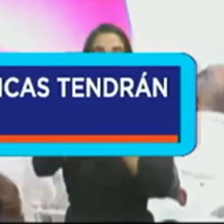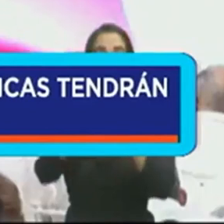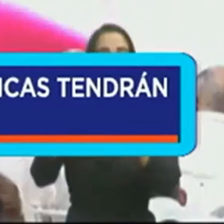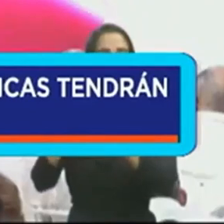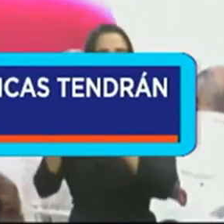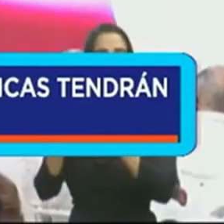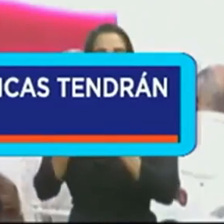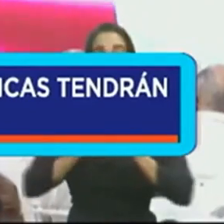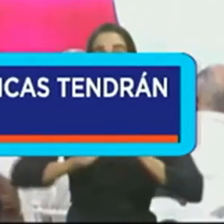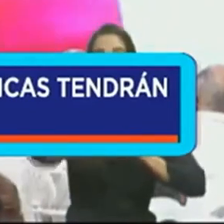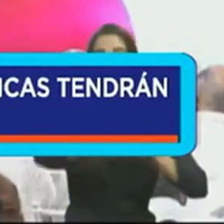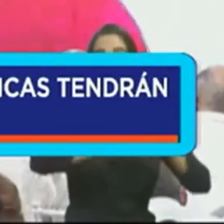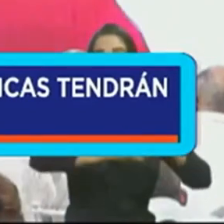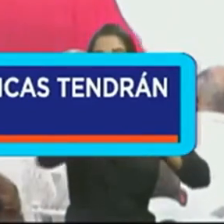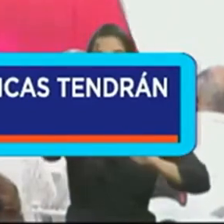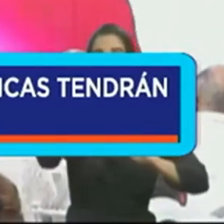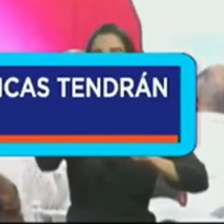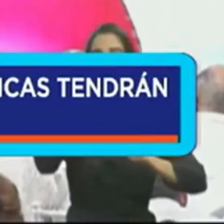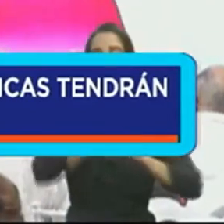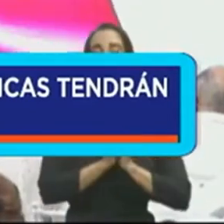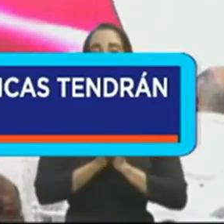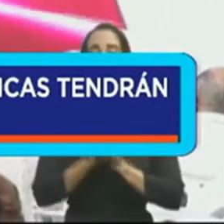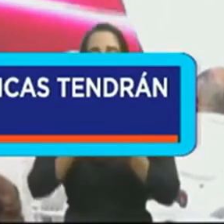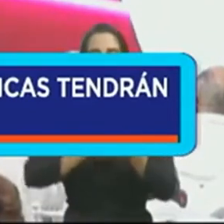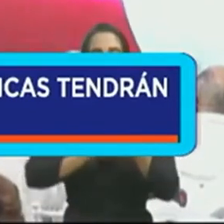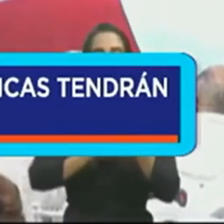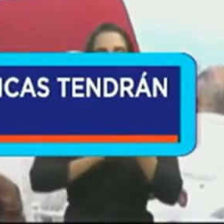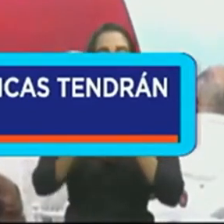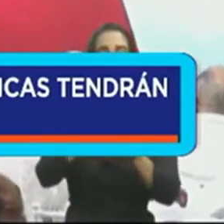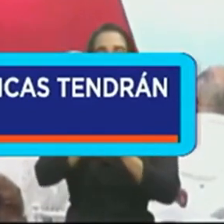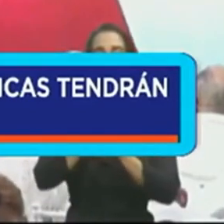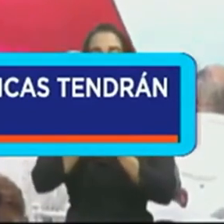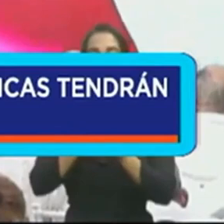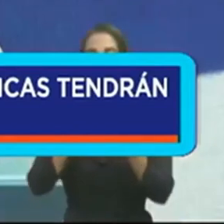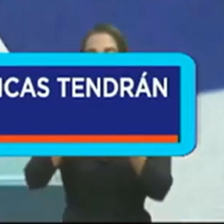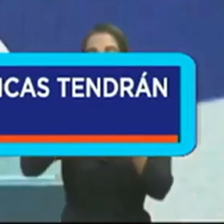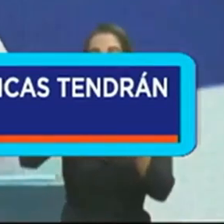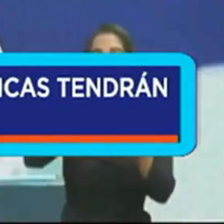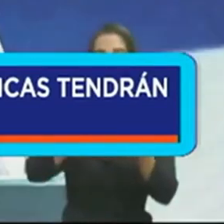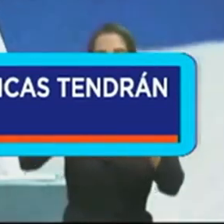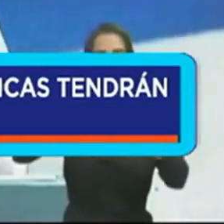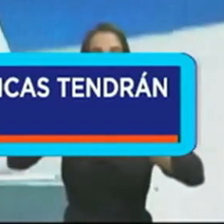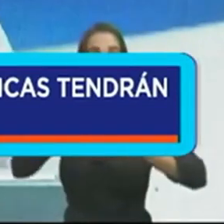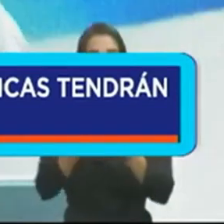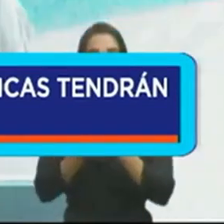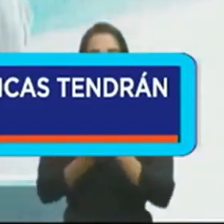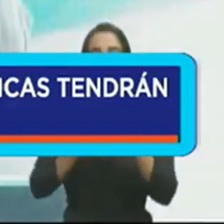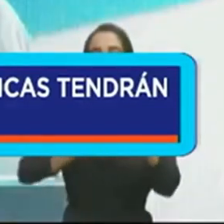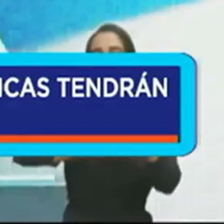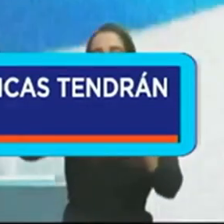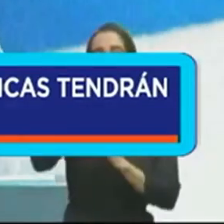domésticos sus derechos básicos a tener un contrato de trabajo con un sueldo digno, su derecho